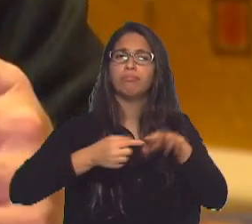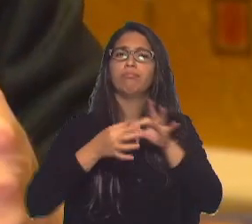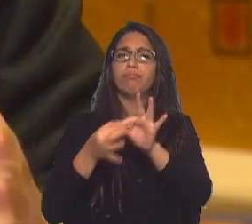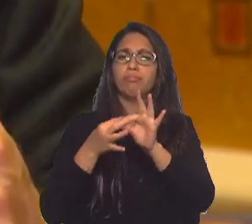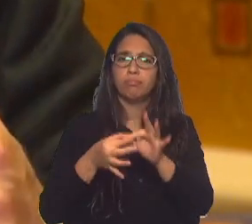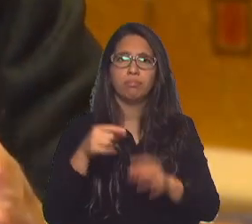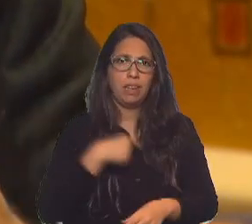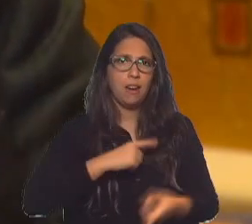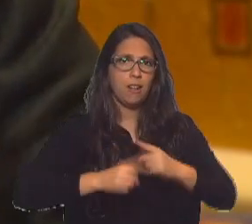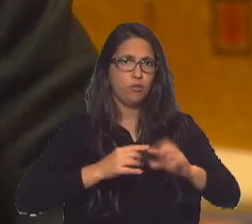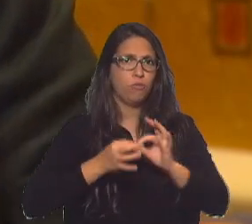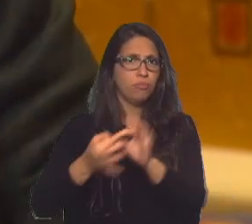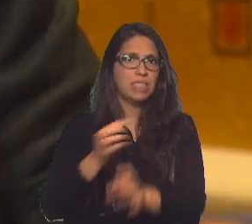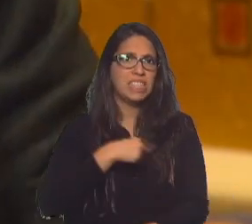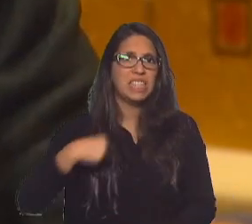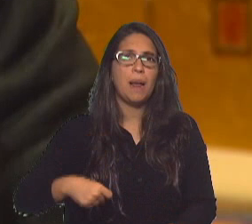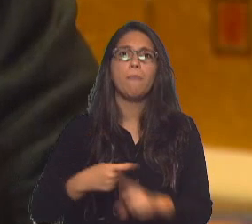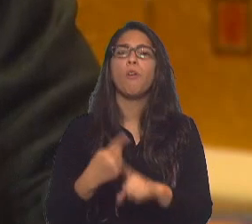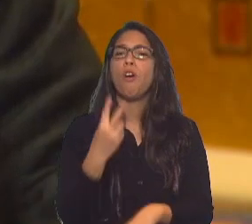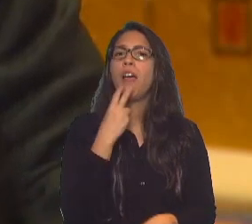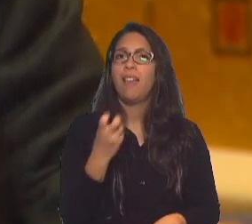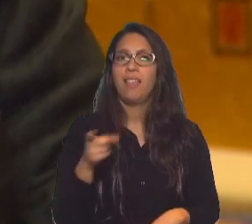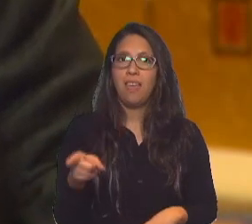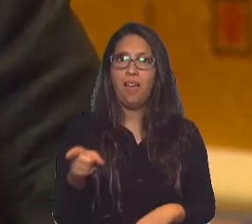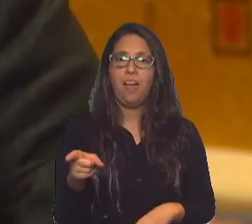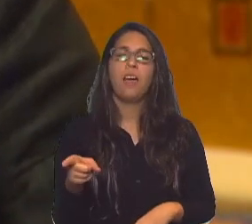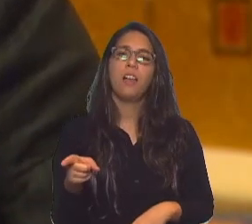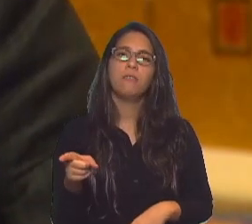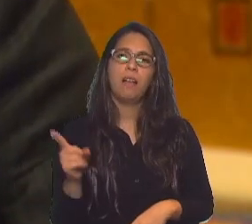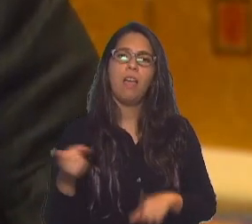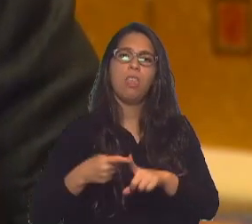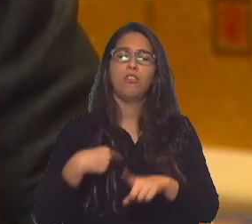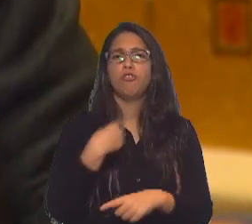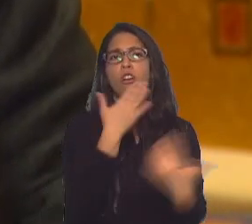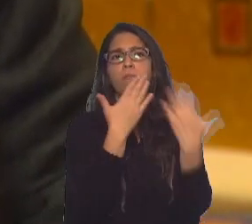Él tiene mucho vínculo con China por el tema energético. Y yo, hablando con el